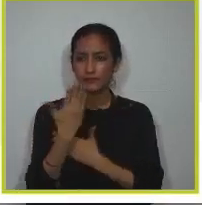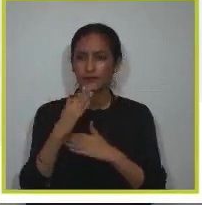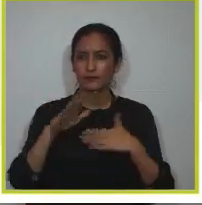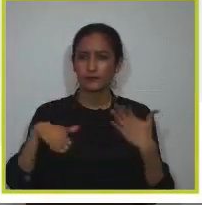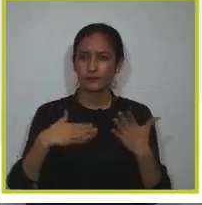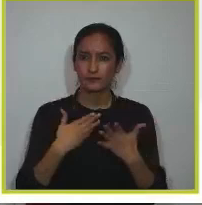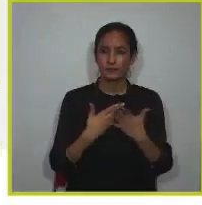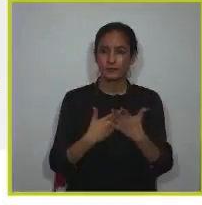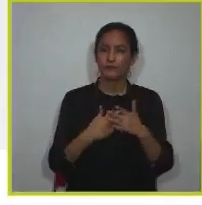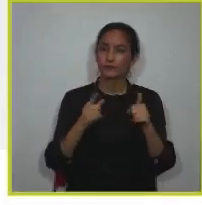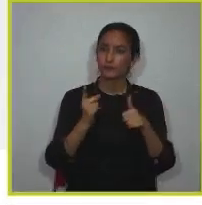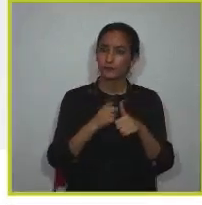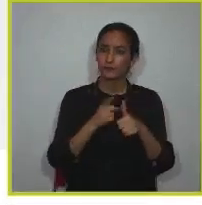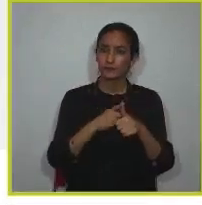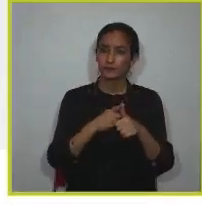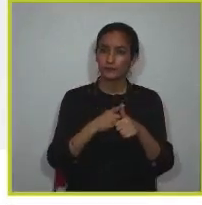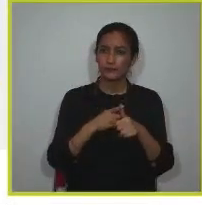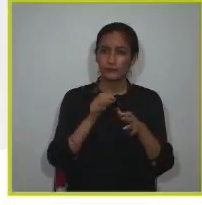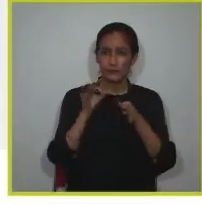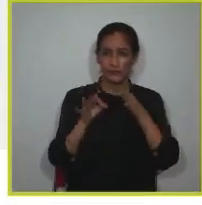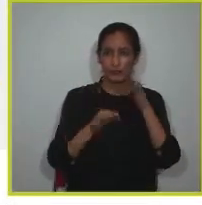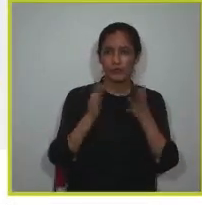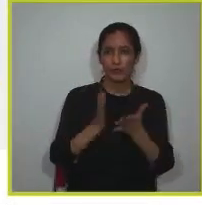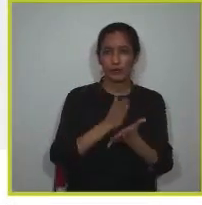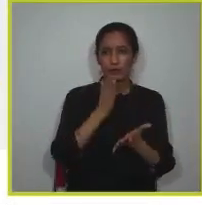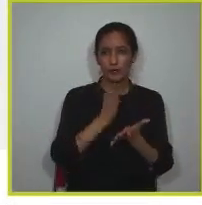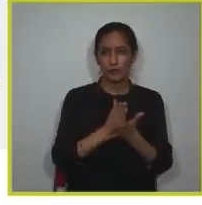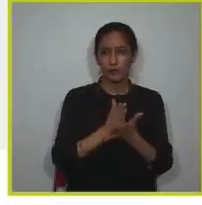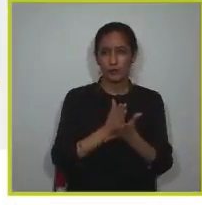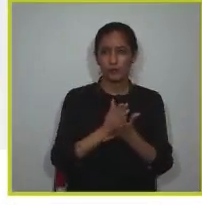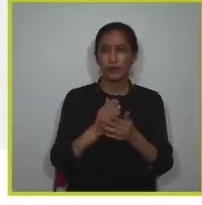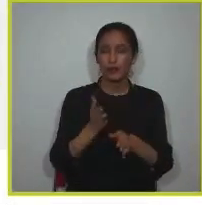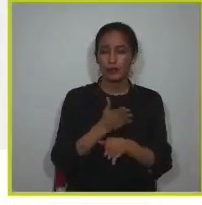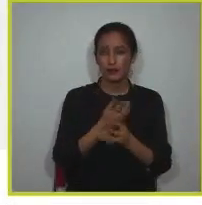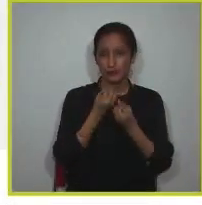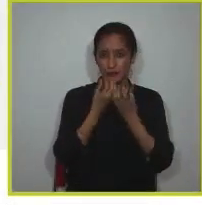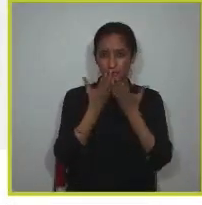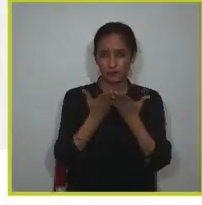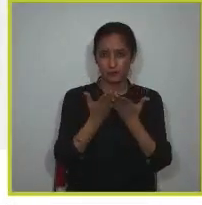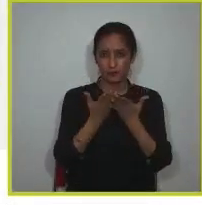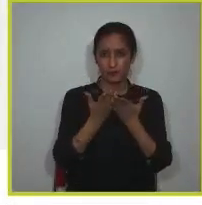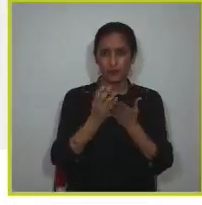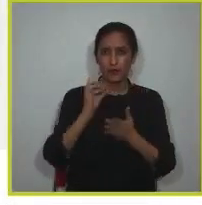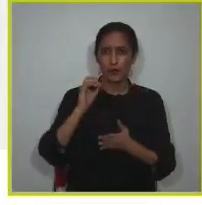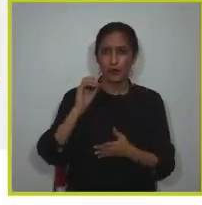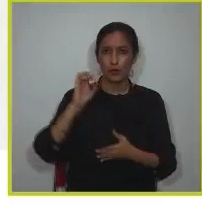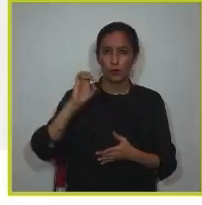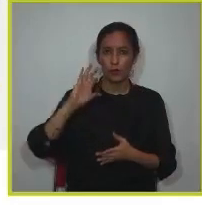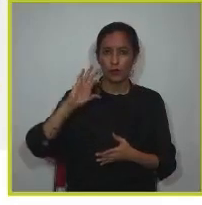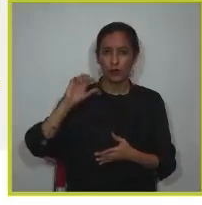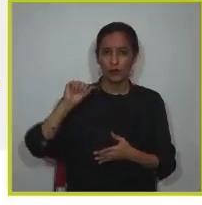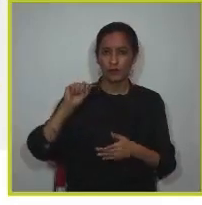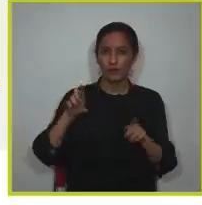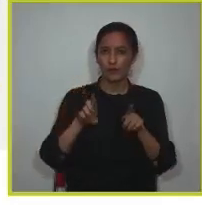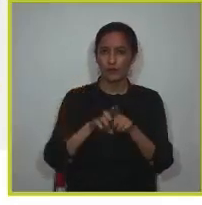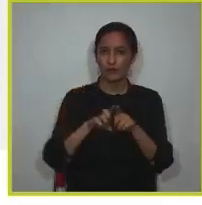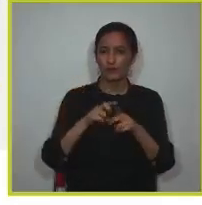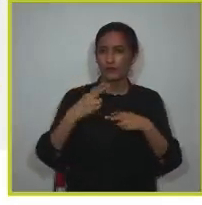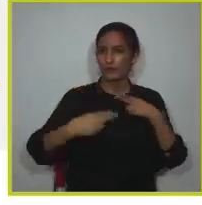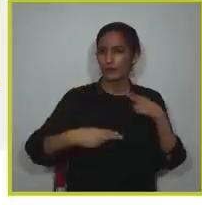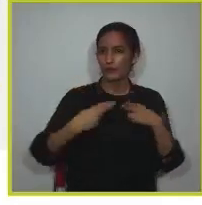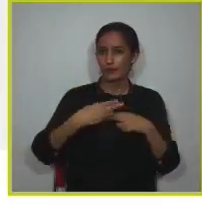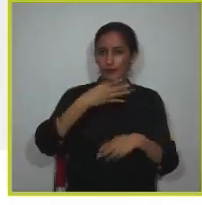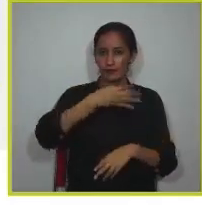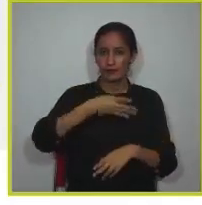y todos en primer lugar para enmarcar el problema quiero hacer mención que el loefa como ente rector del Sistema Nacional de